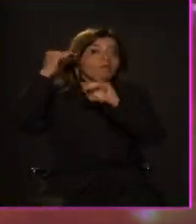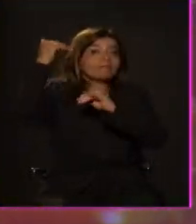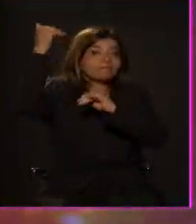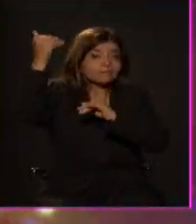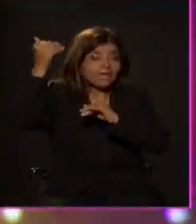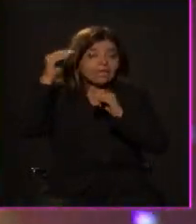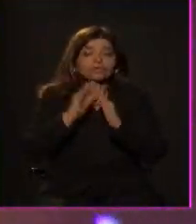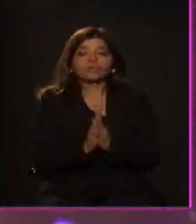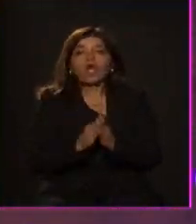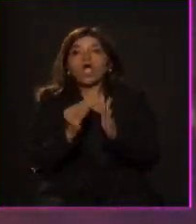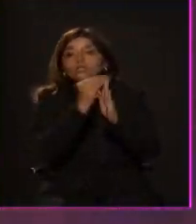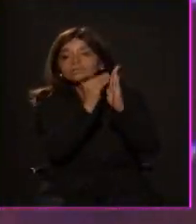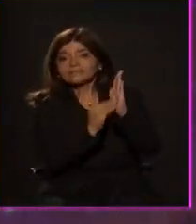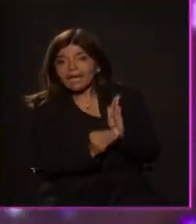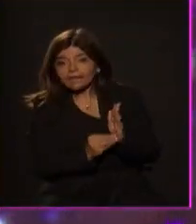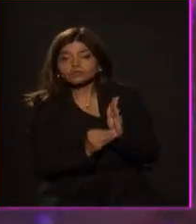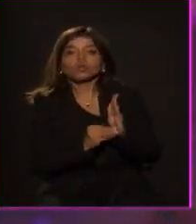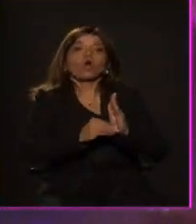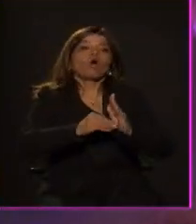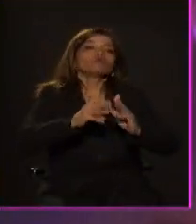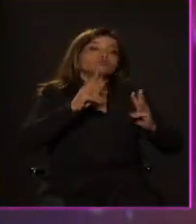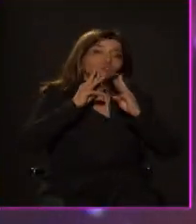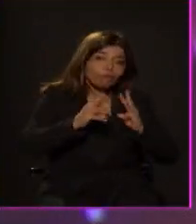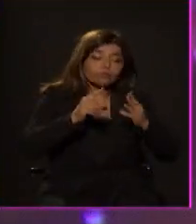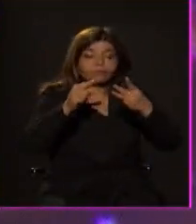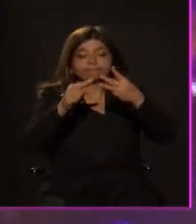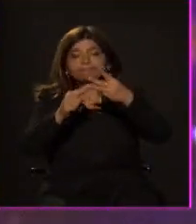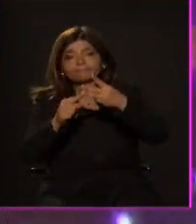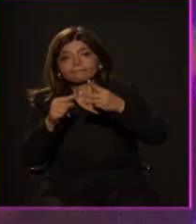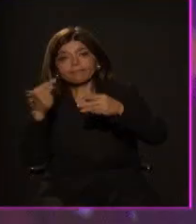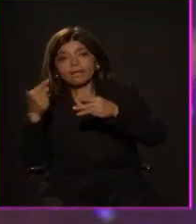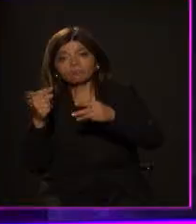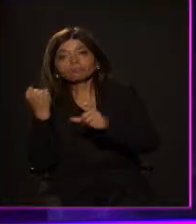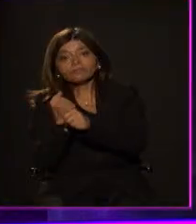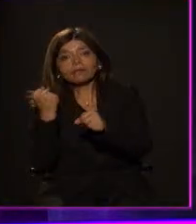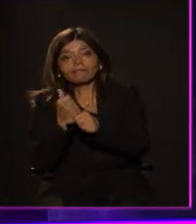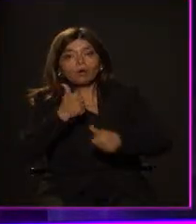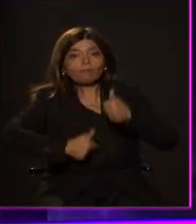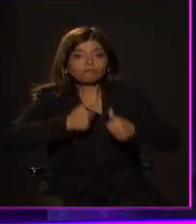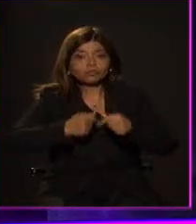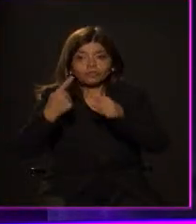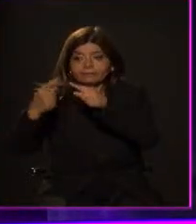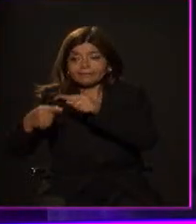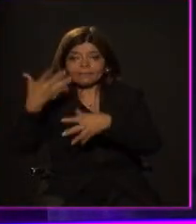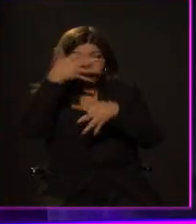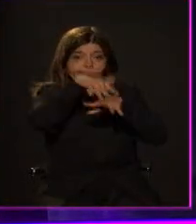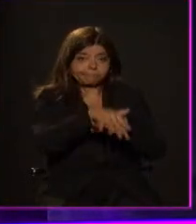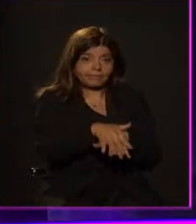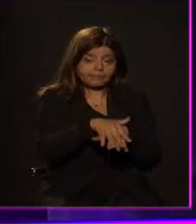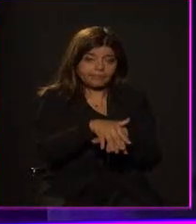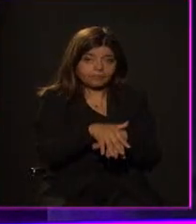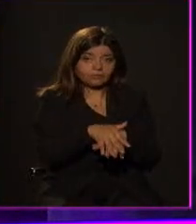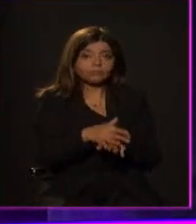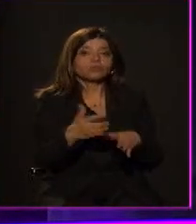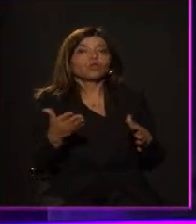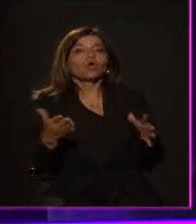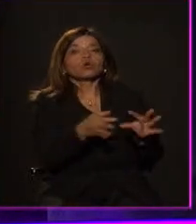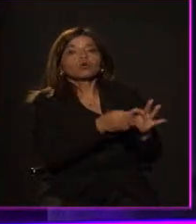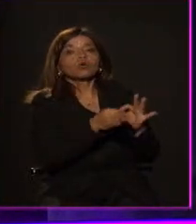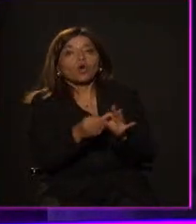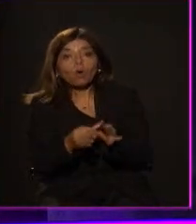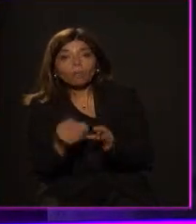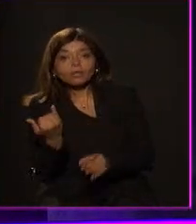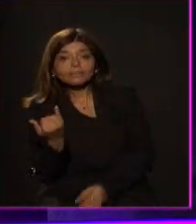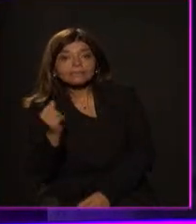conocimiento de bases de datos, de ingeniería de software, es realmente un trabajo interdisciplinario. ¿Y cómo funciona la inteligencia artificial? Se le presentan